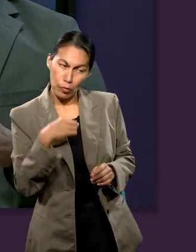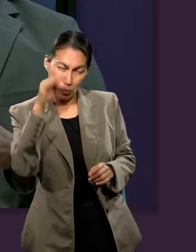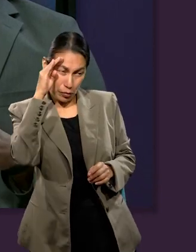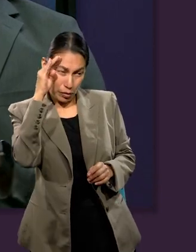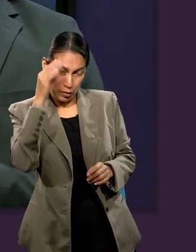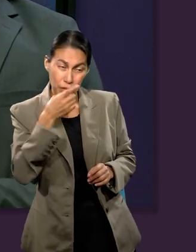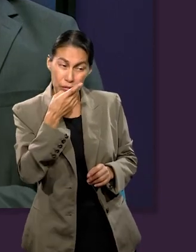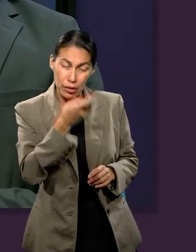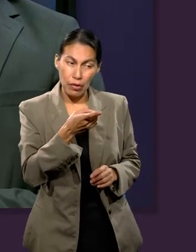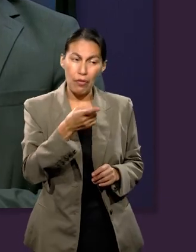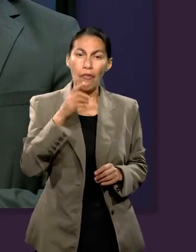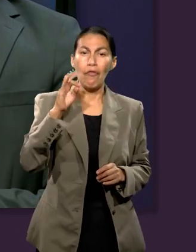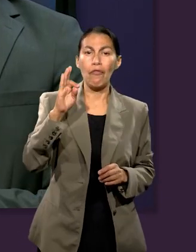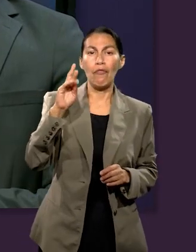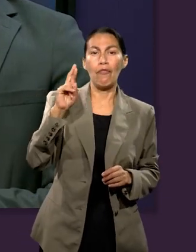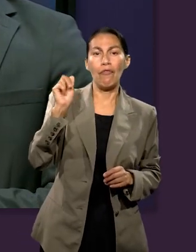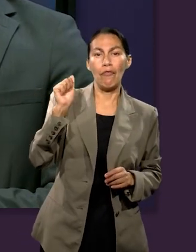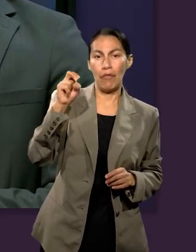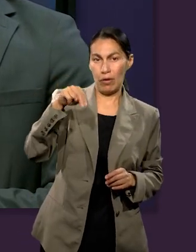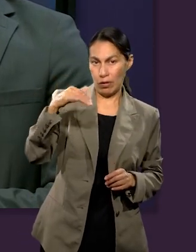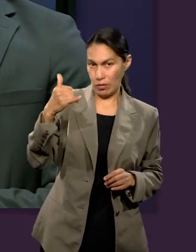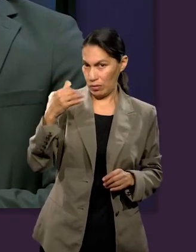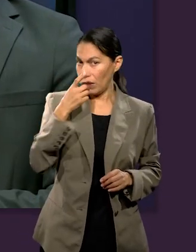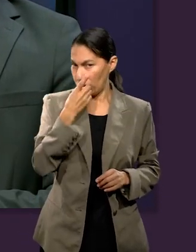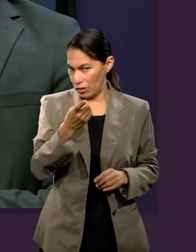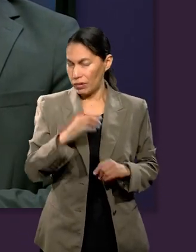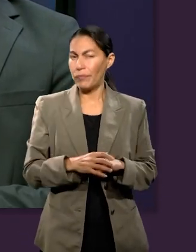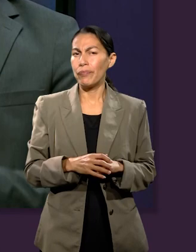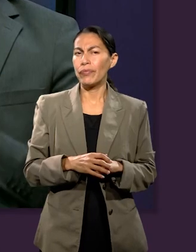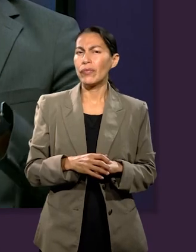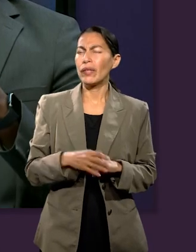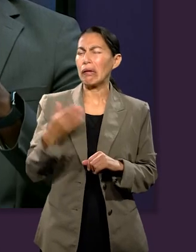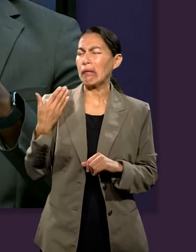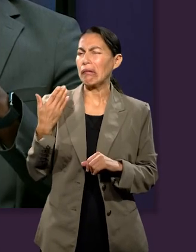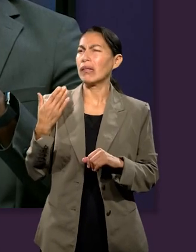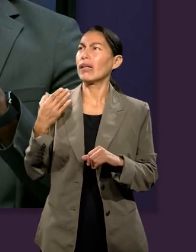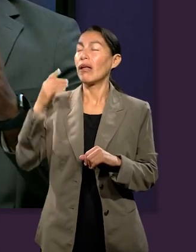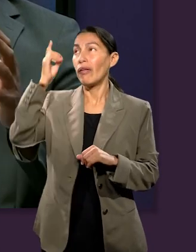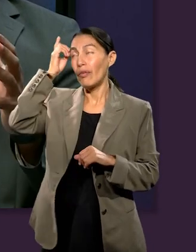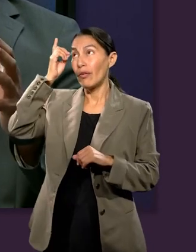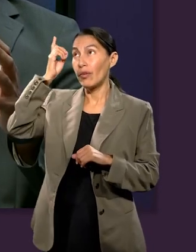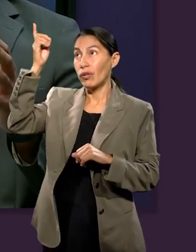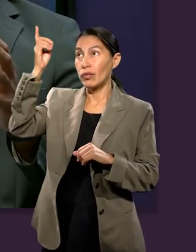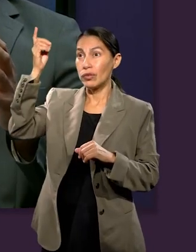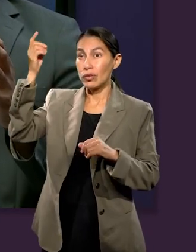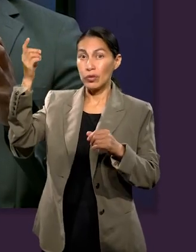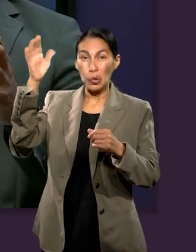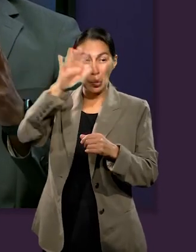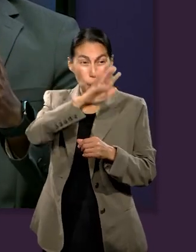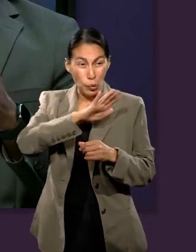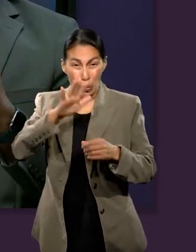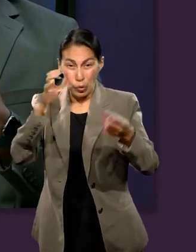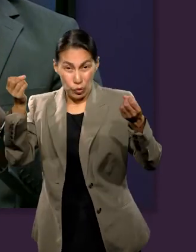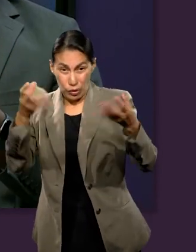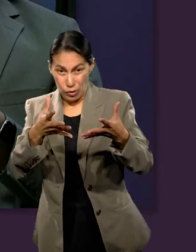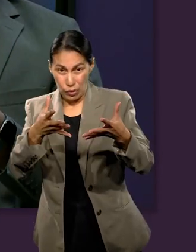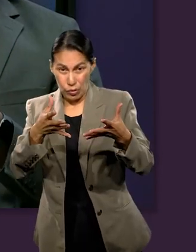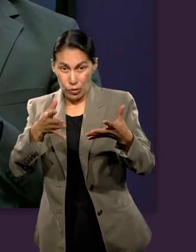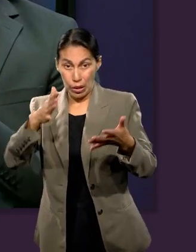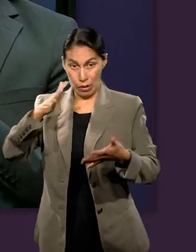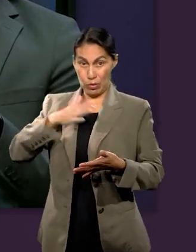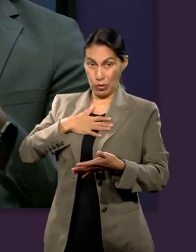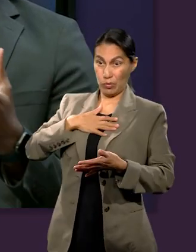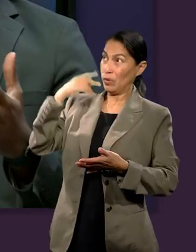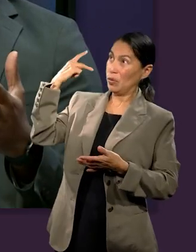creo yo es como mencionaba Francia Dios como creador quiere decir que